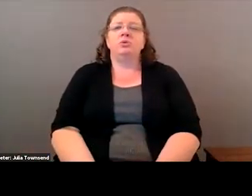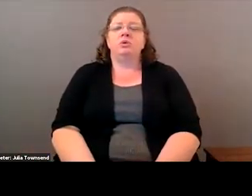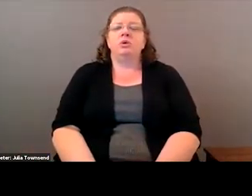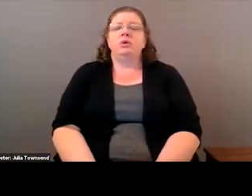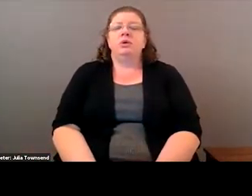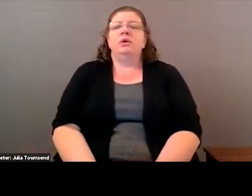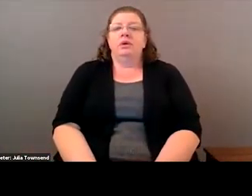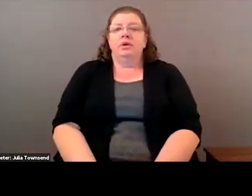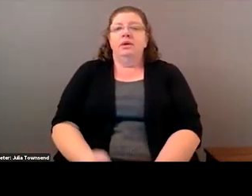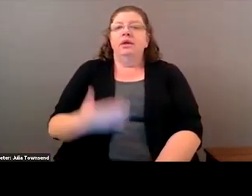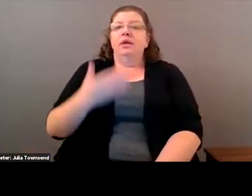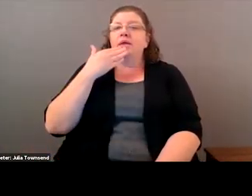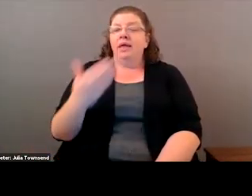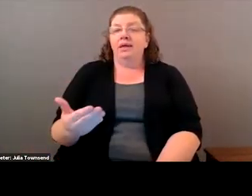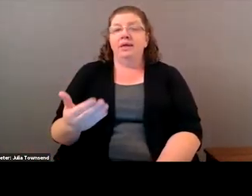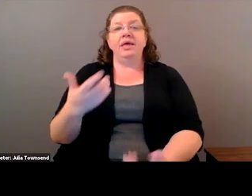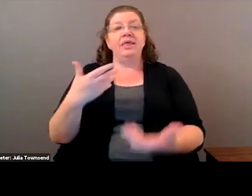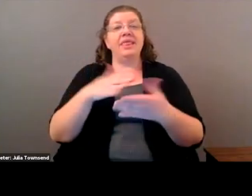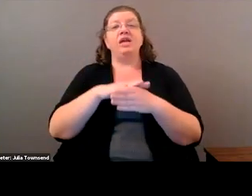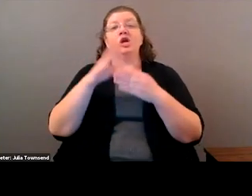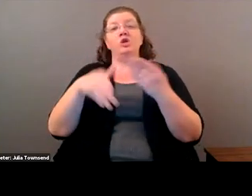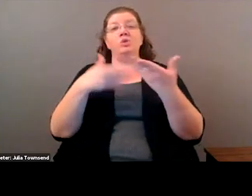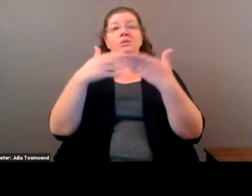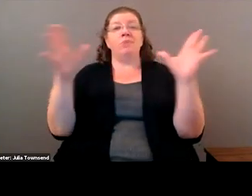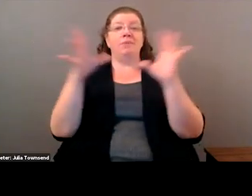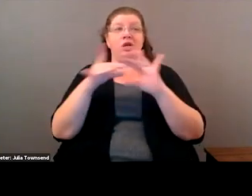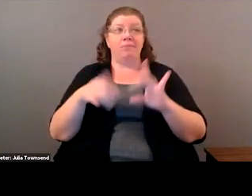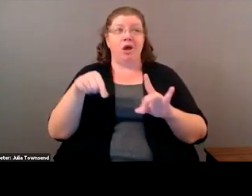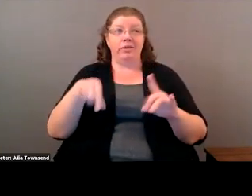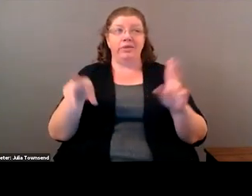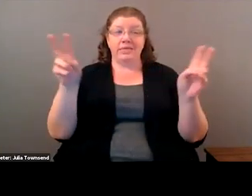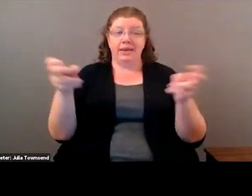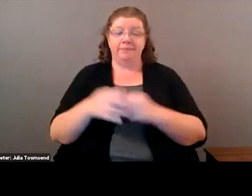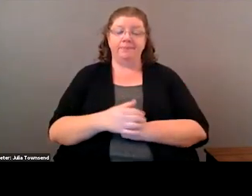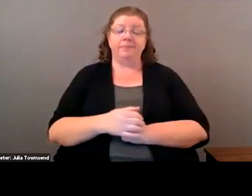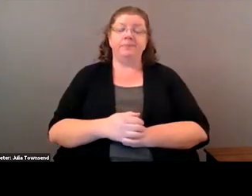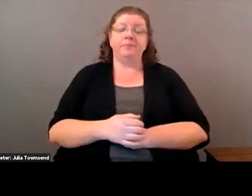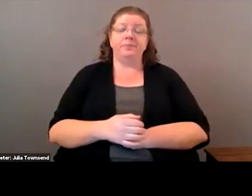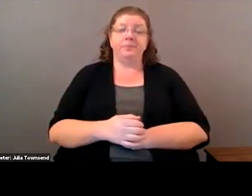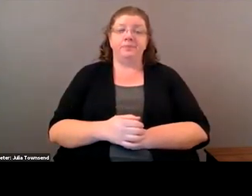gracias gracias presidenta afuera esos son todos los comentarios